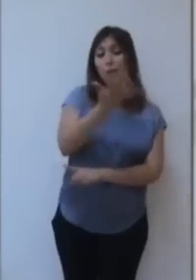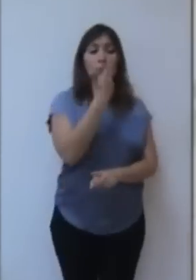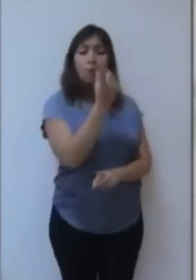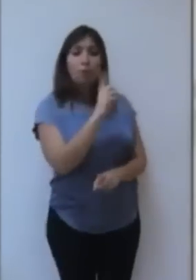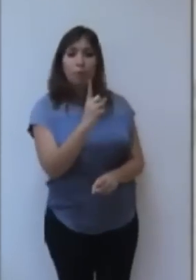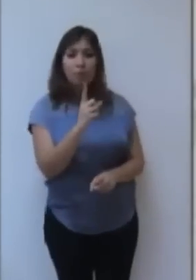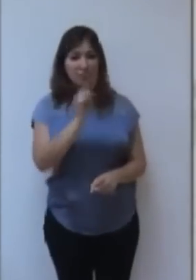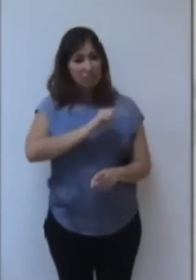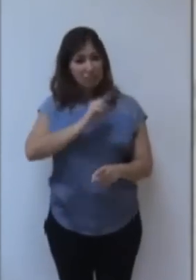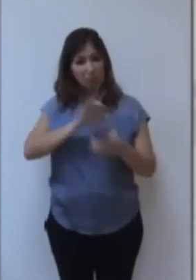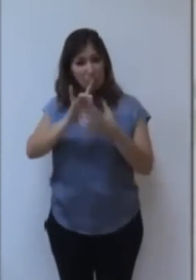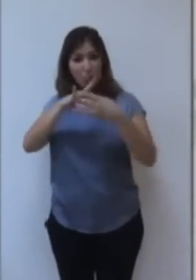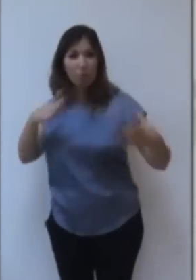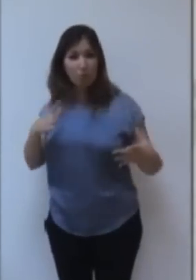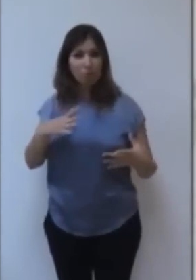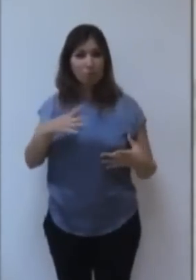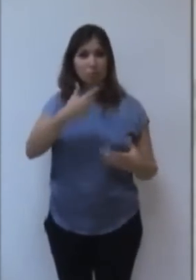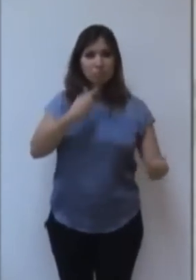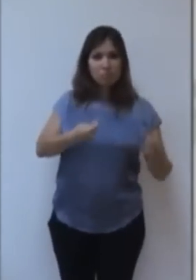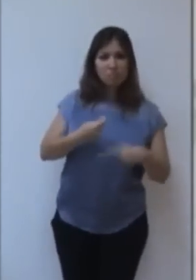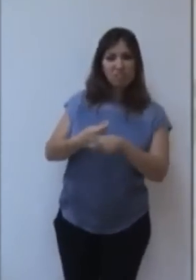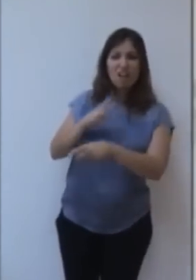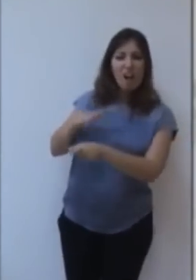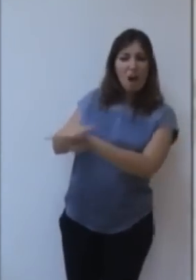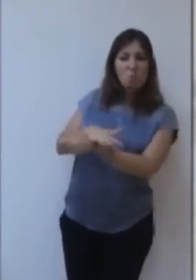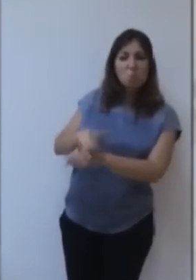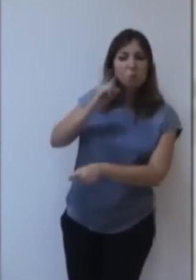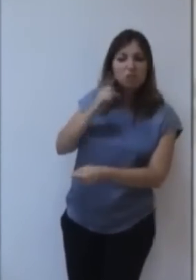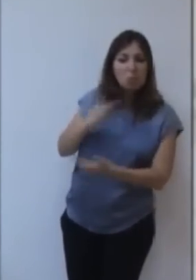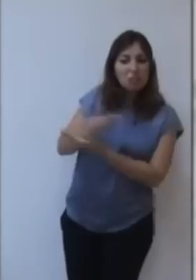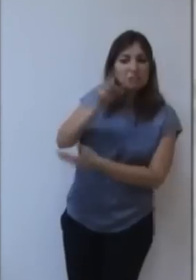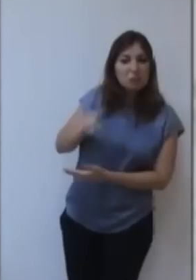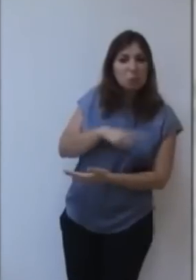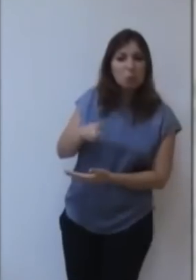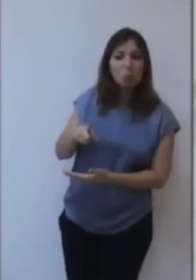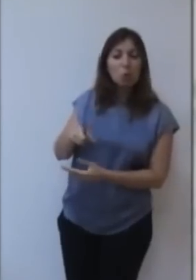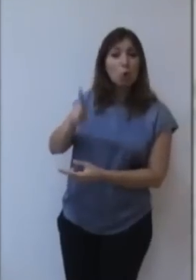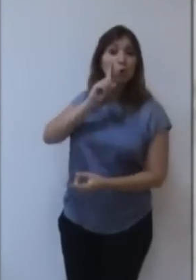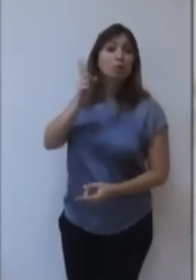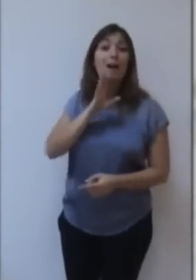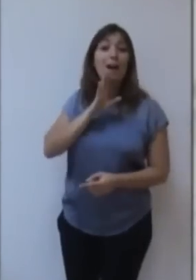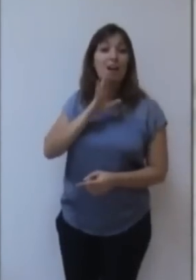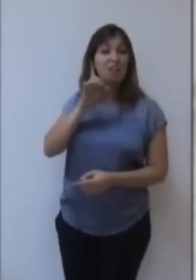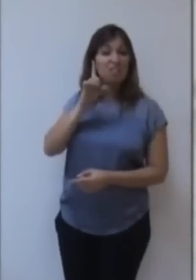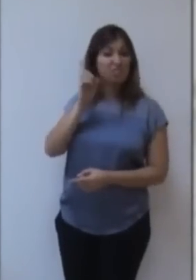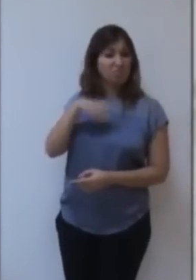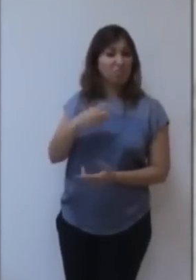no conocen las posibilidades de negocio de ese ámbito, porque desconocen esa ventana también de